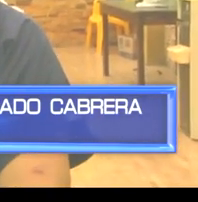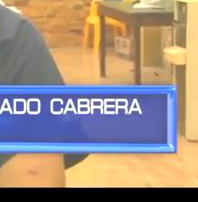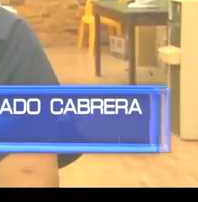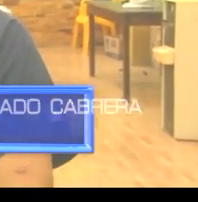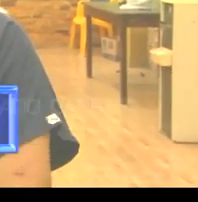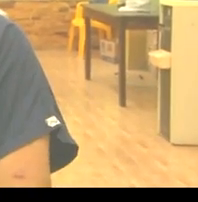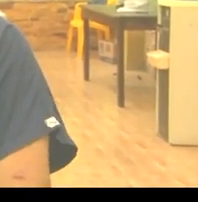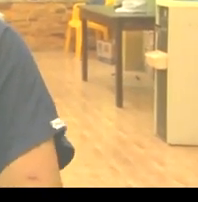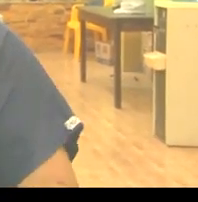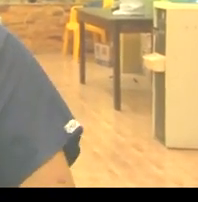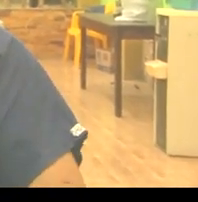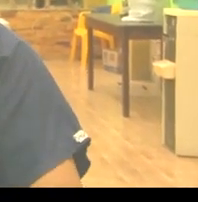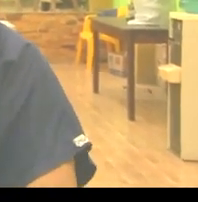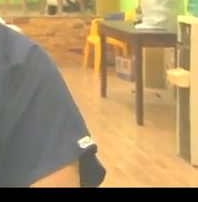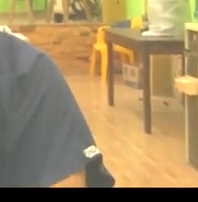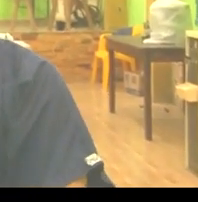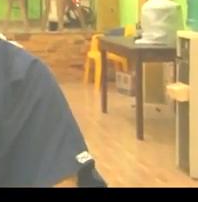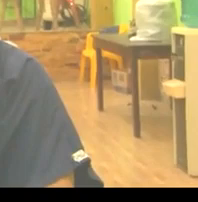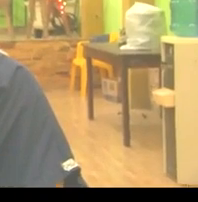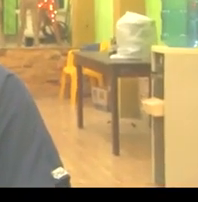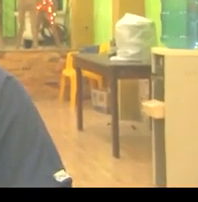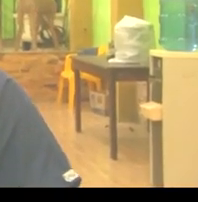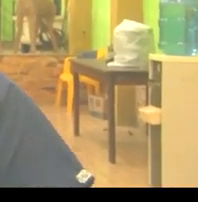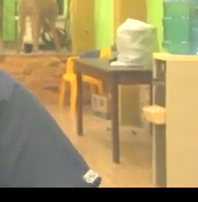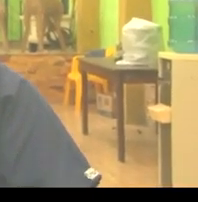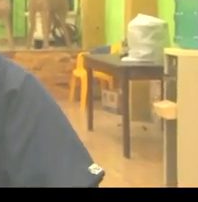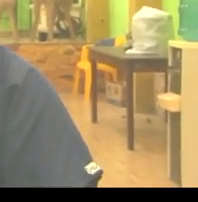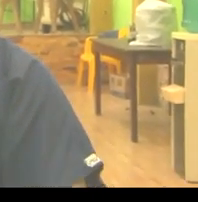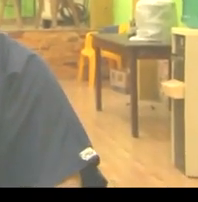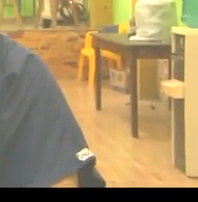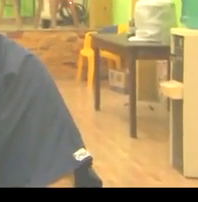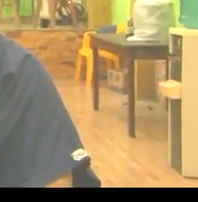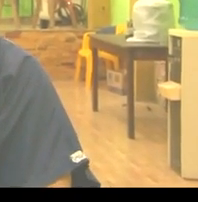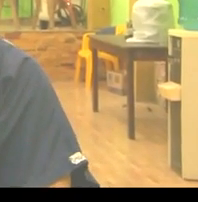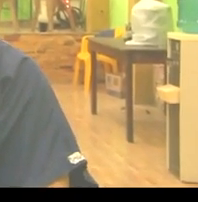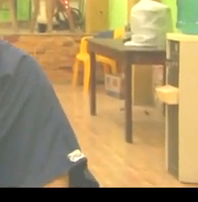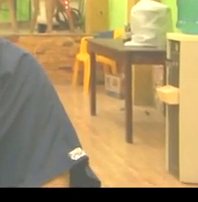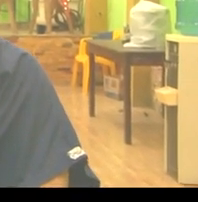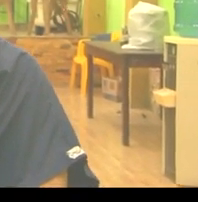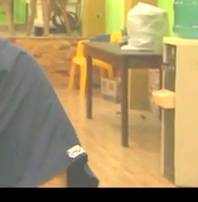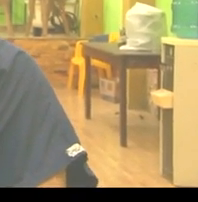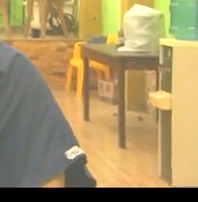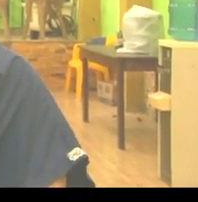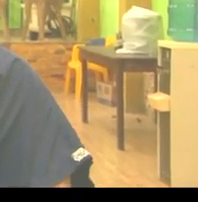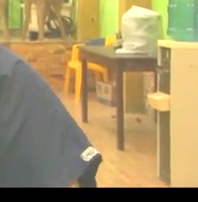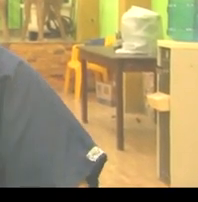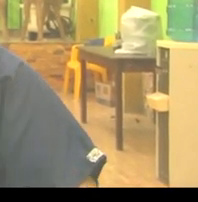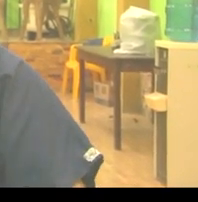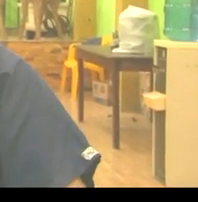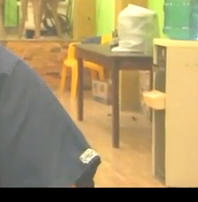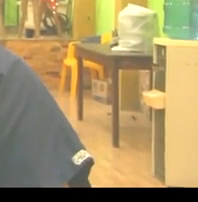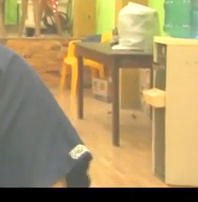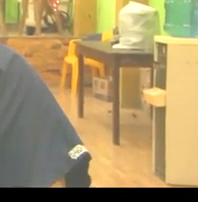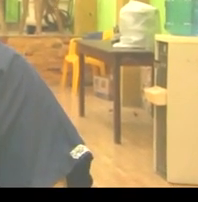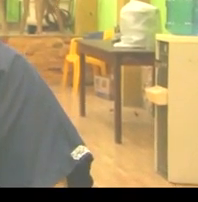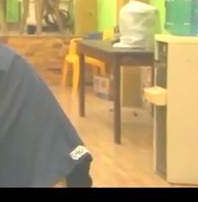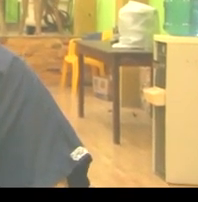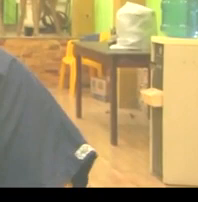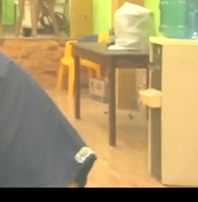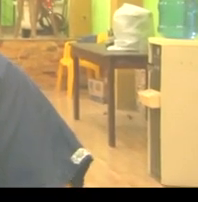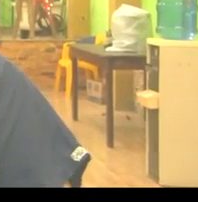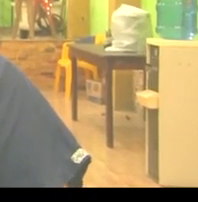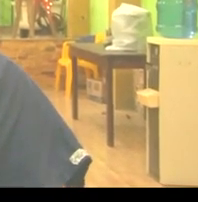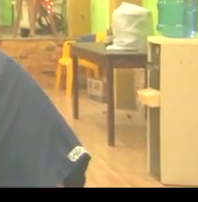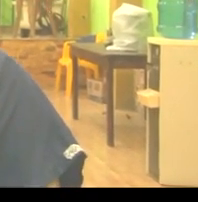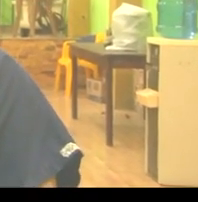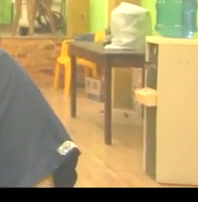tener acerca de los protocolos ya establecidos, como es la sana distancia, como es el uso de cubrebocas, el